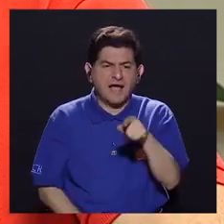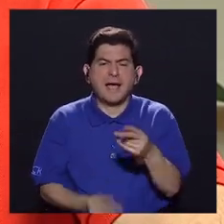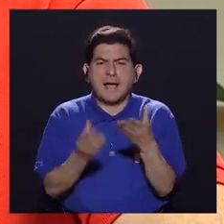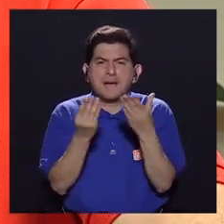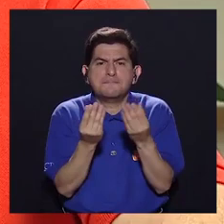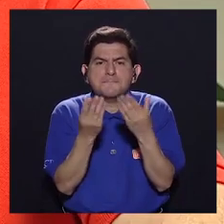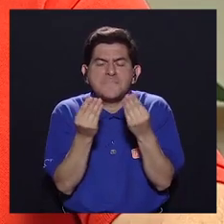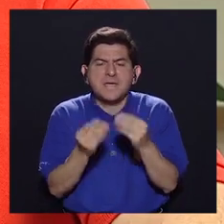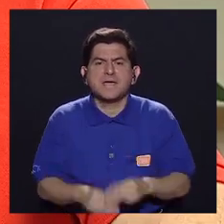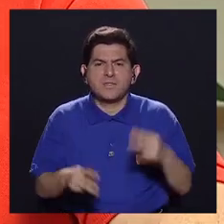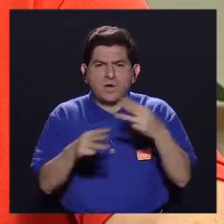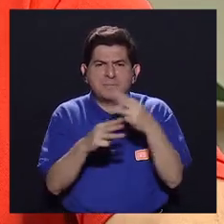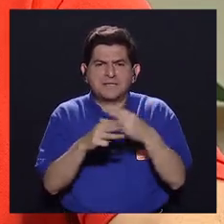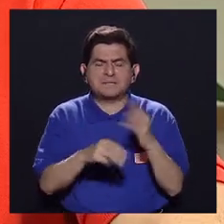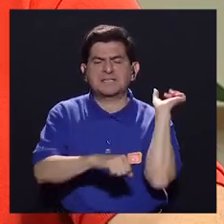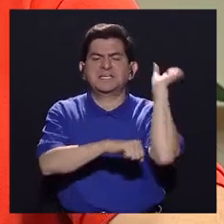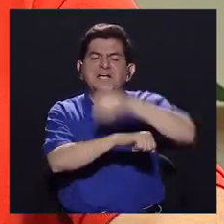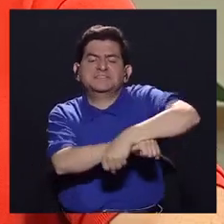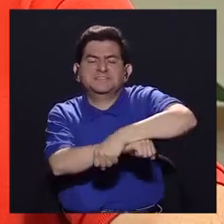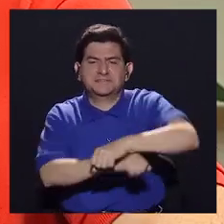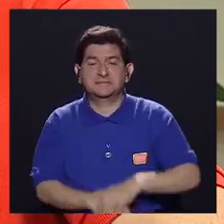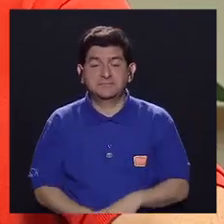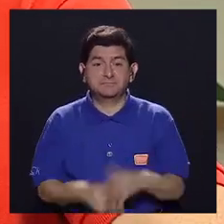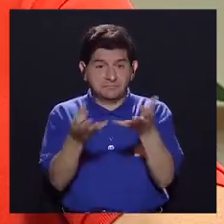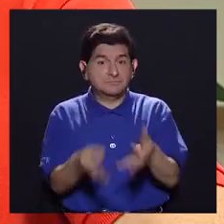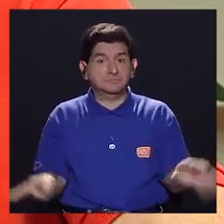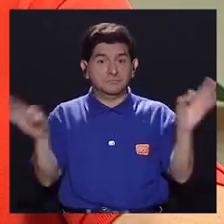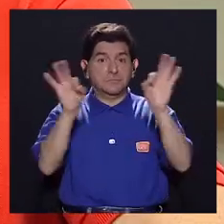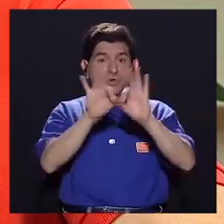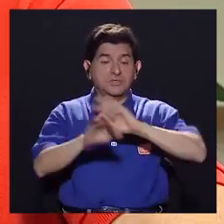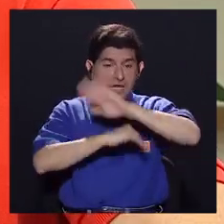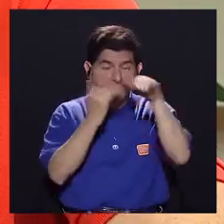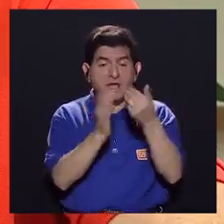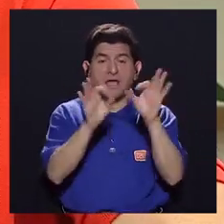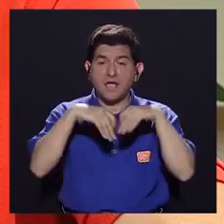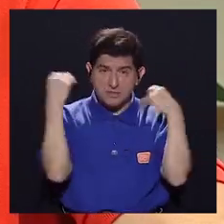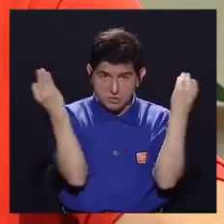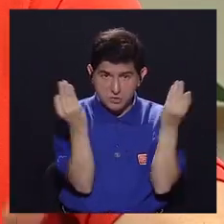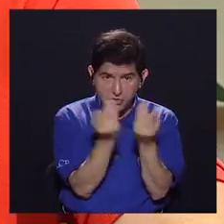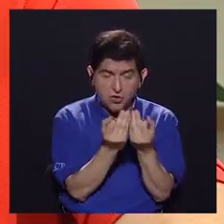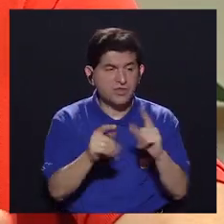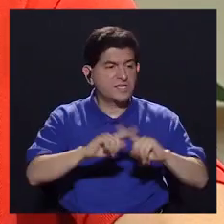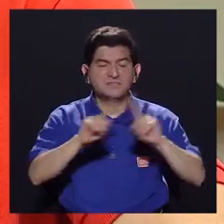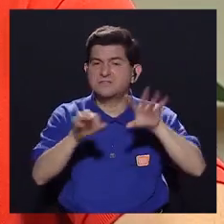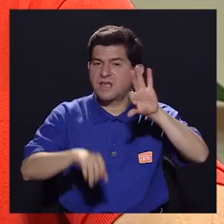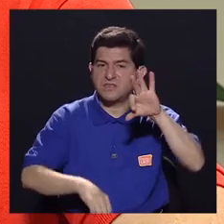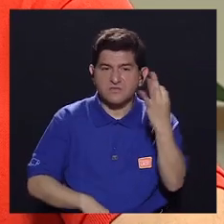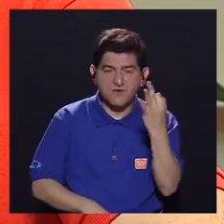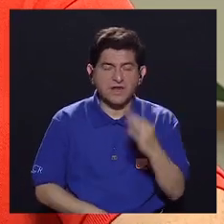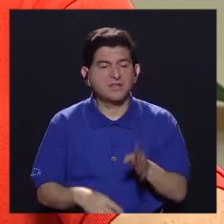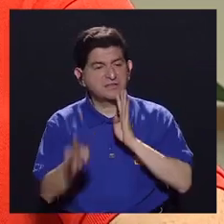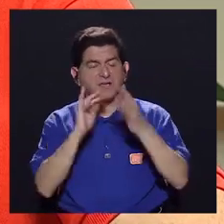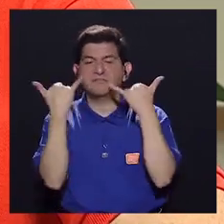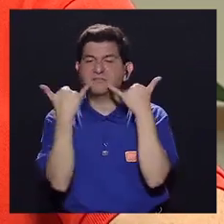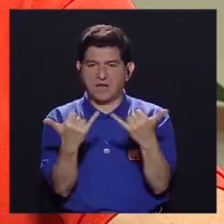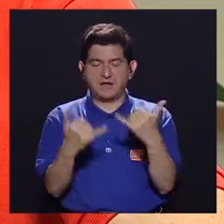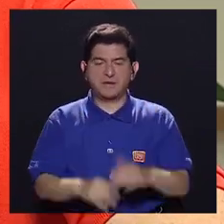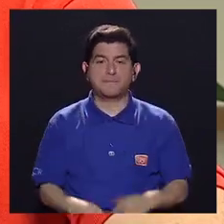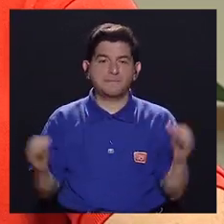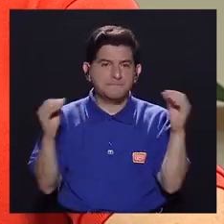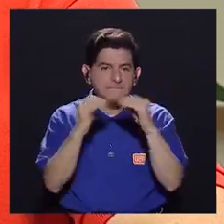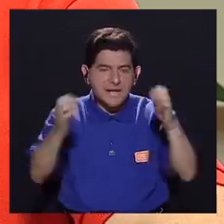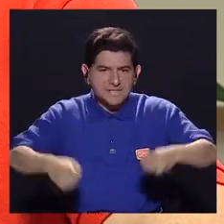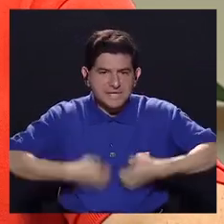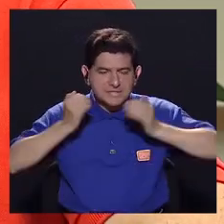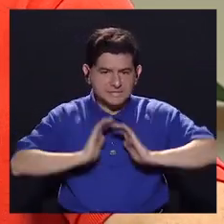vencer el miedo a las matemáticas. Y este tema pues es fundamental porque en todas nuestras familias de una u otra manera lo hemos conversado,